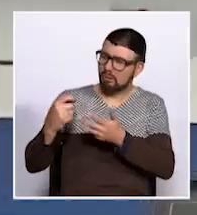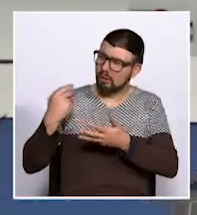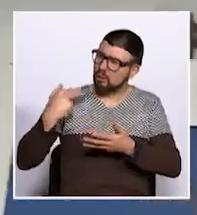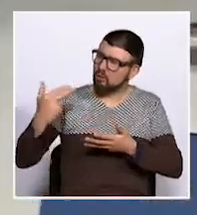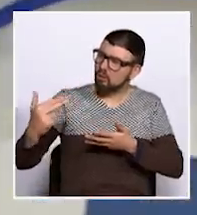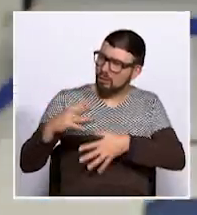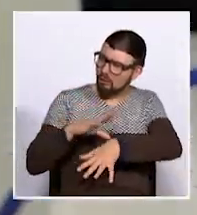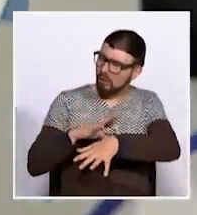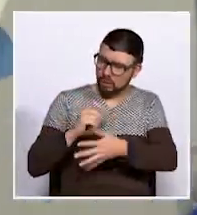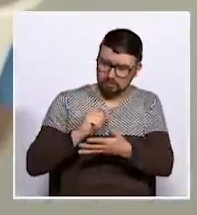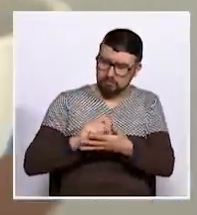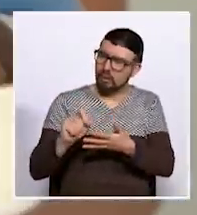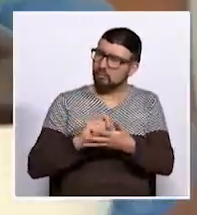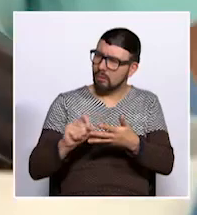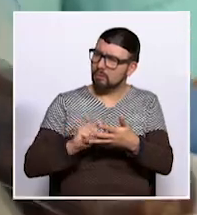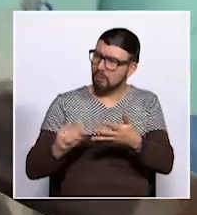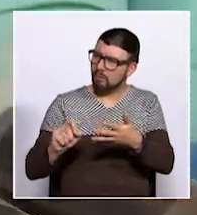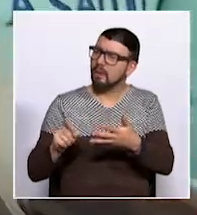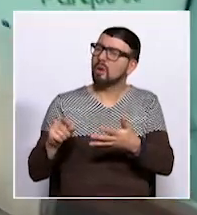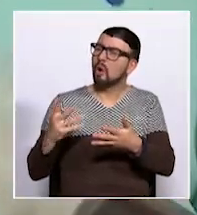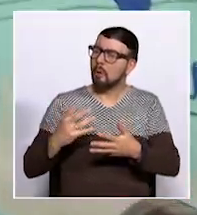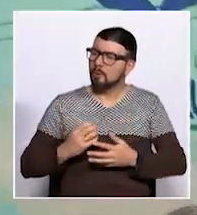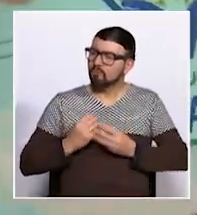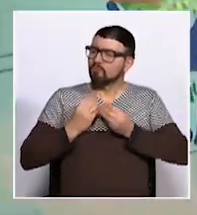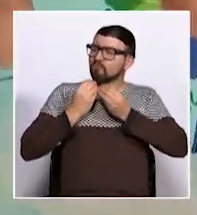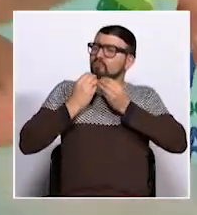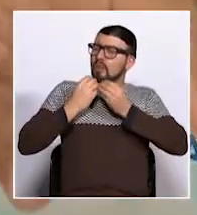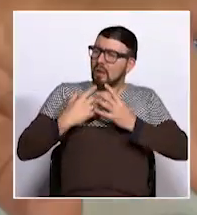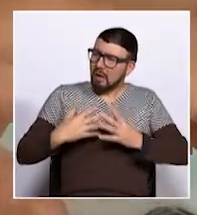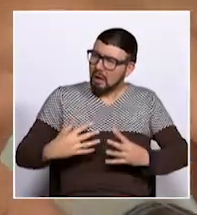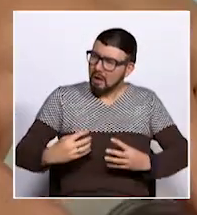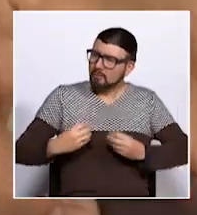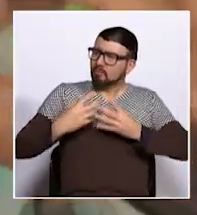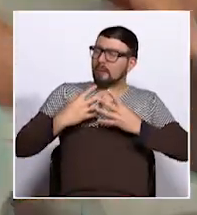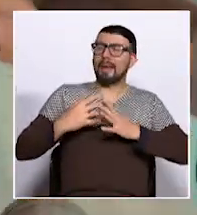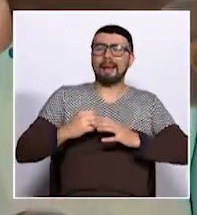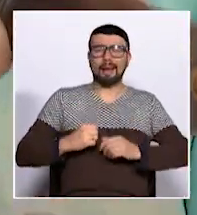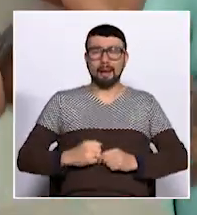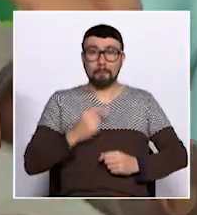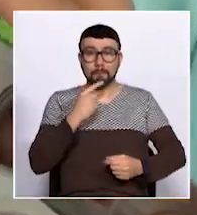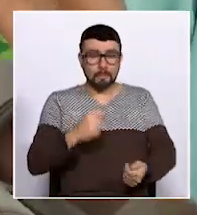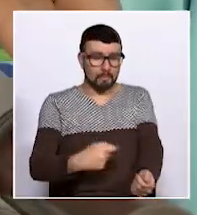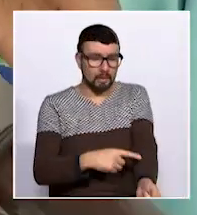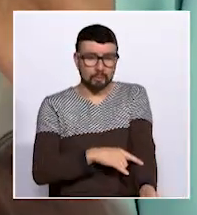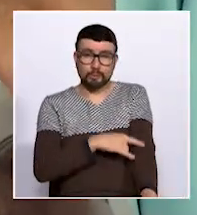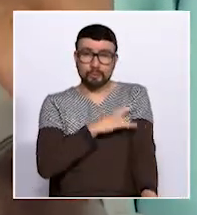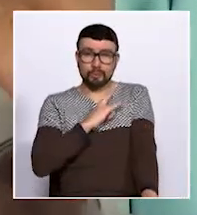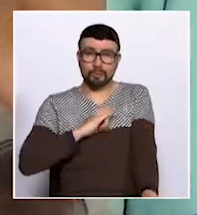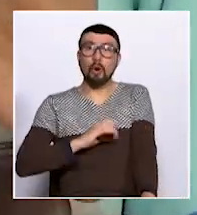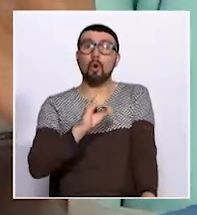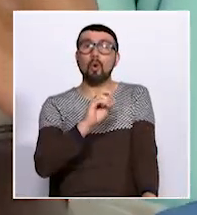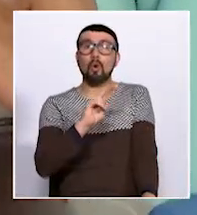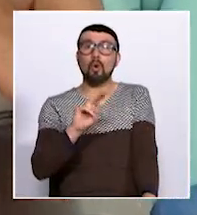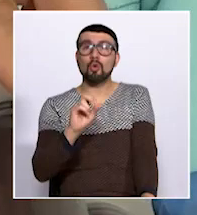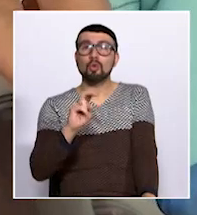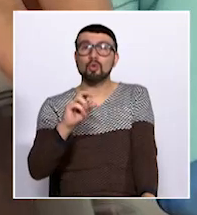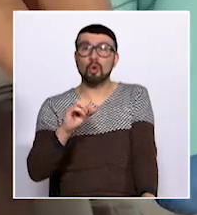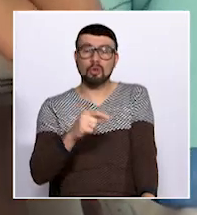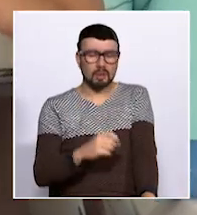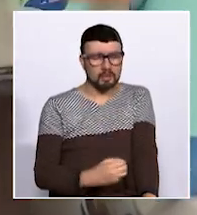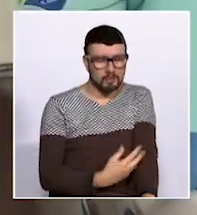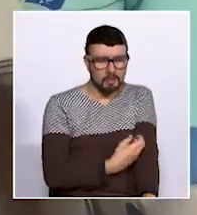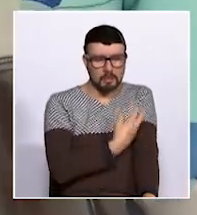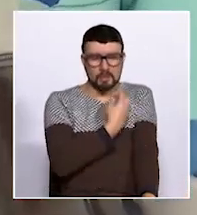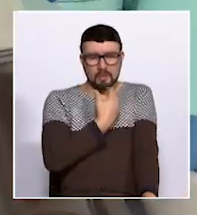estamos respirando, cuando aplicamos el ozono, lo que hacemos es coger esa basurita que queda del proceso normal de la